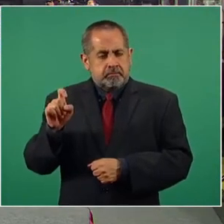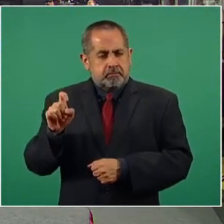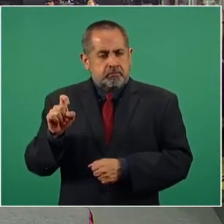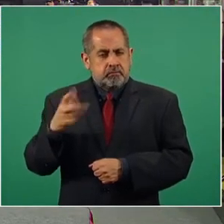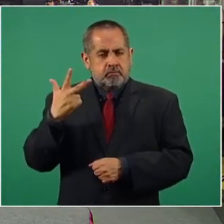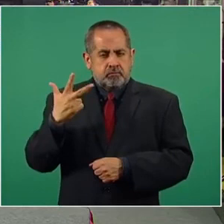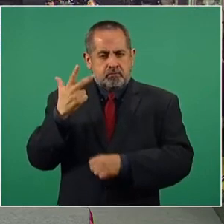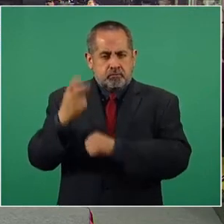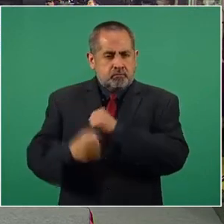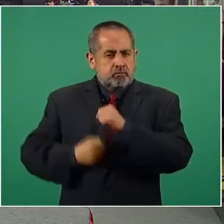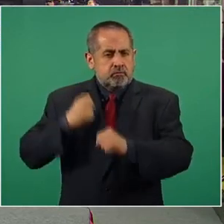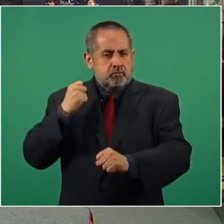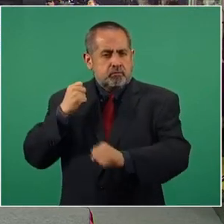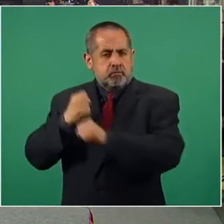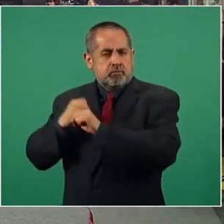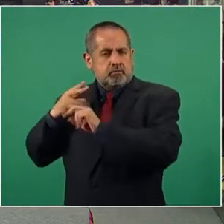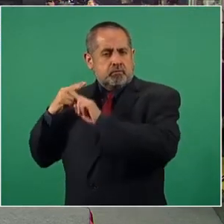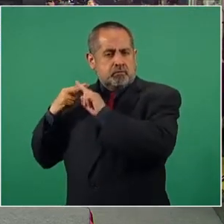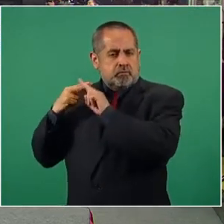108 años